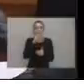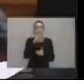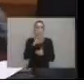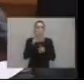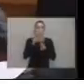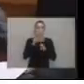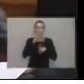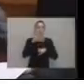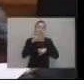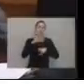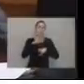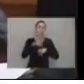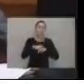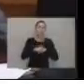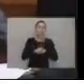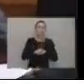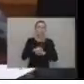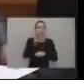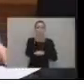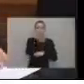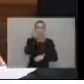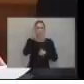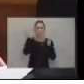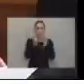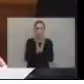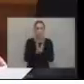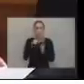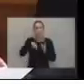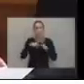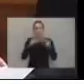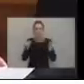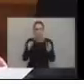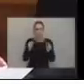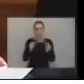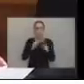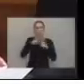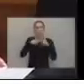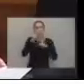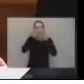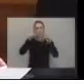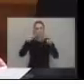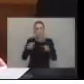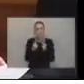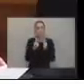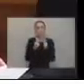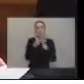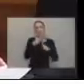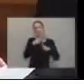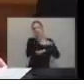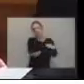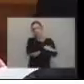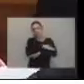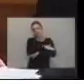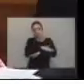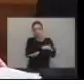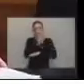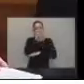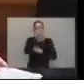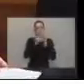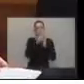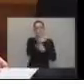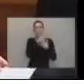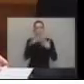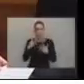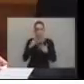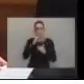a Asturias. Dificulta que las inversiones consignadas en los presupuestos del Estado, que fueron en 2009 superar a los mil millones,